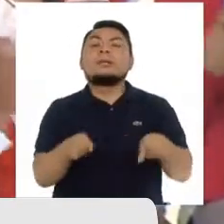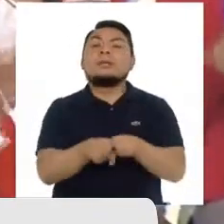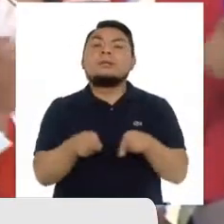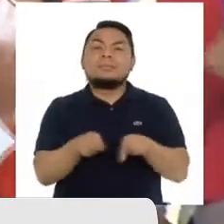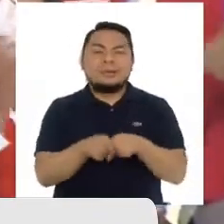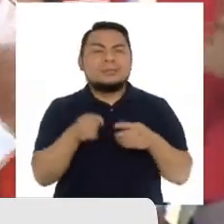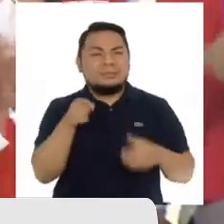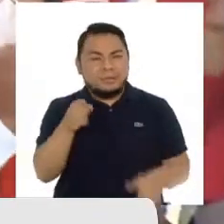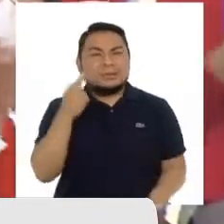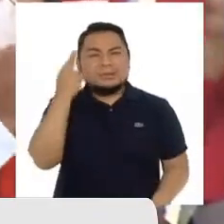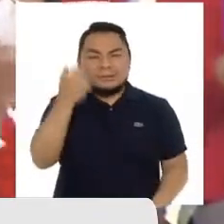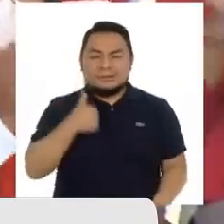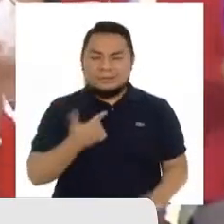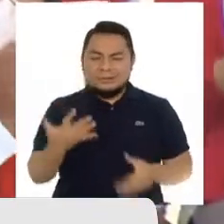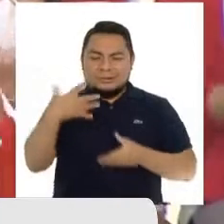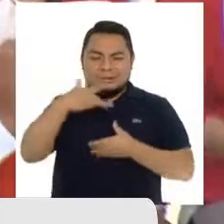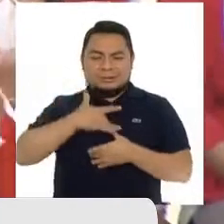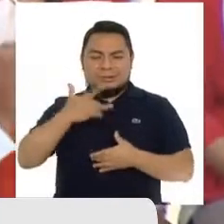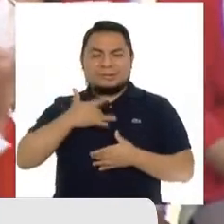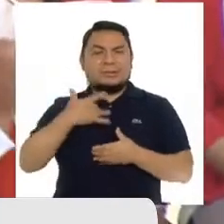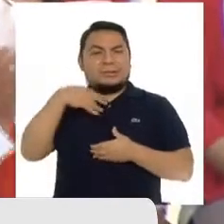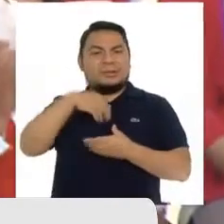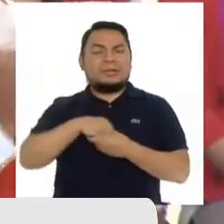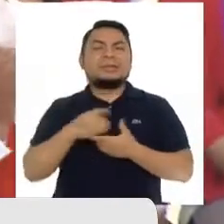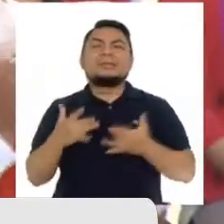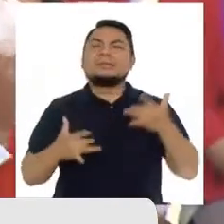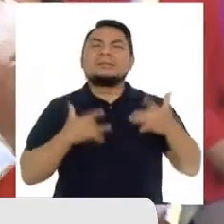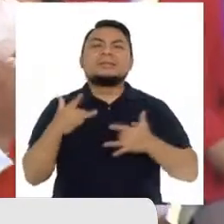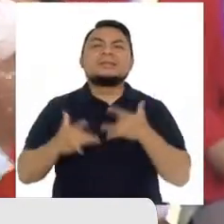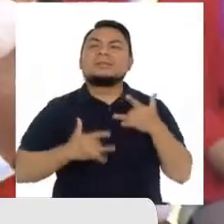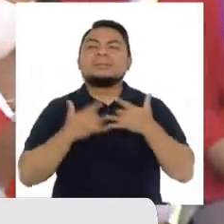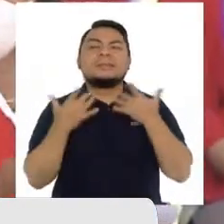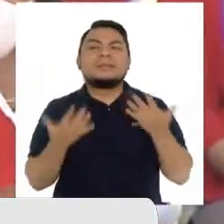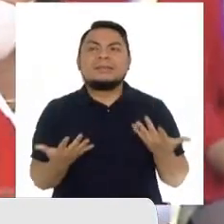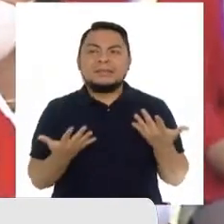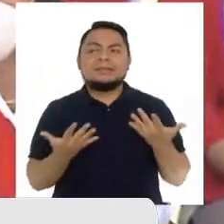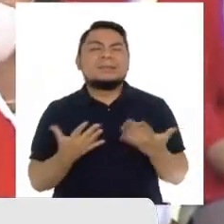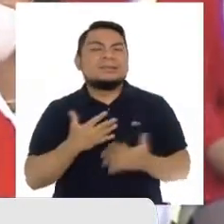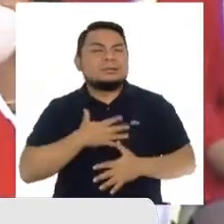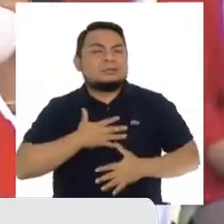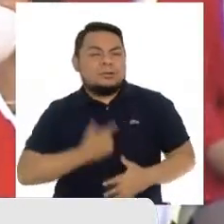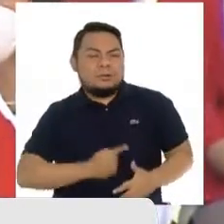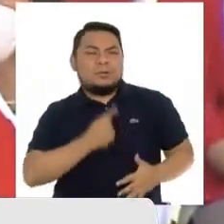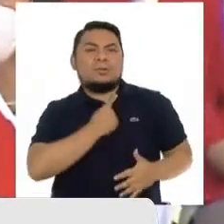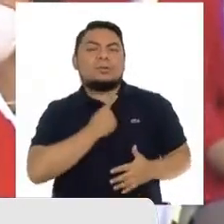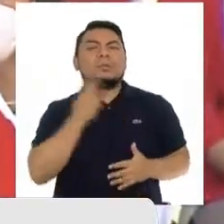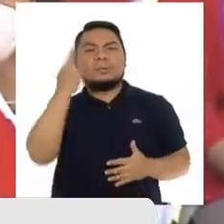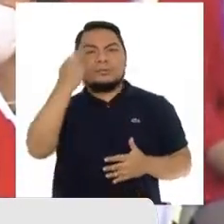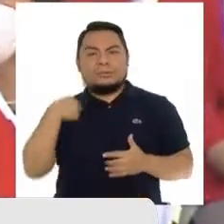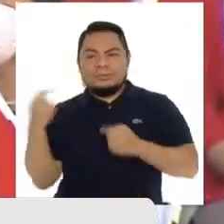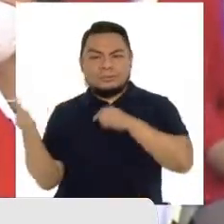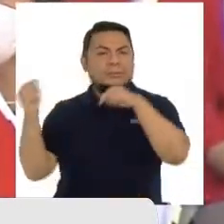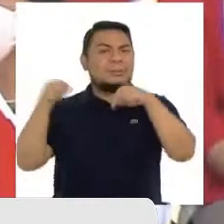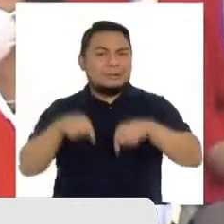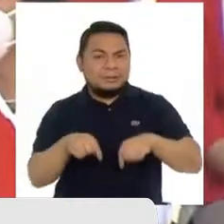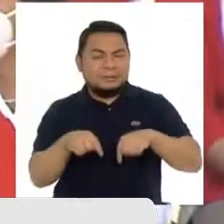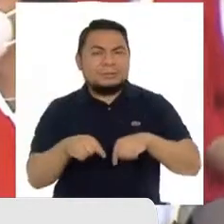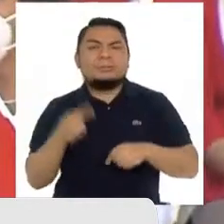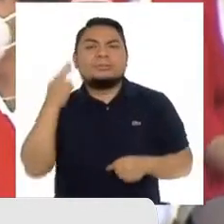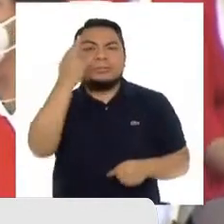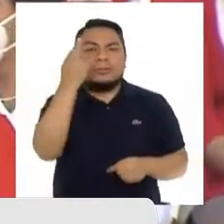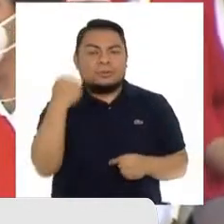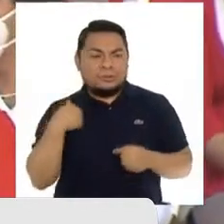embarga este sentimiento y por eso vengo aquí y por eso estamos